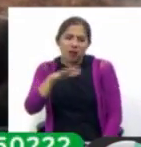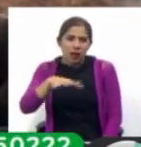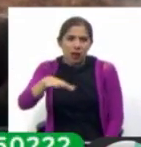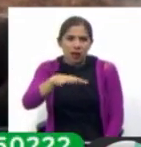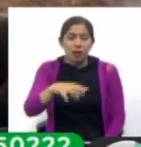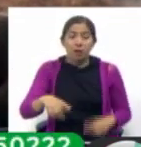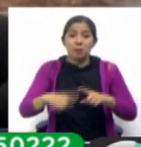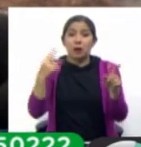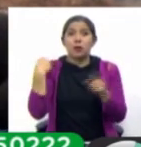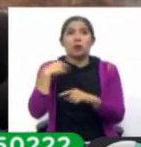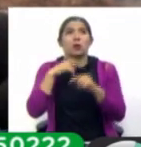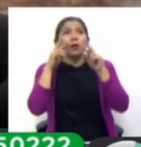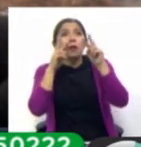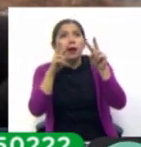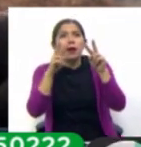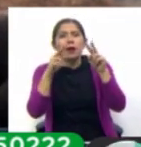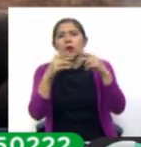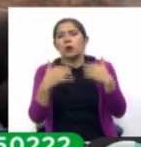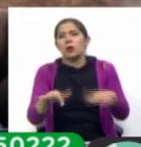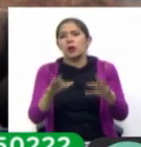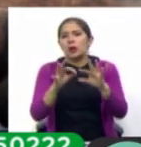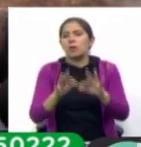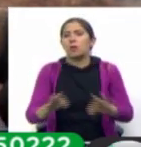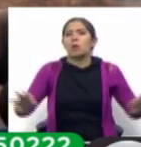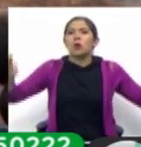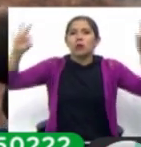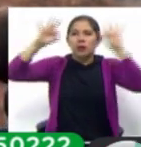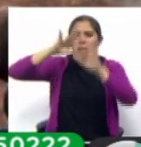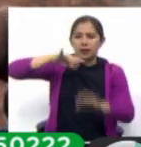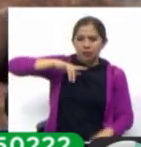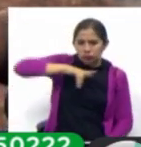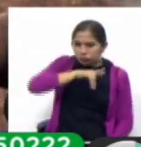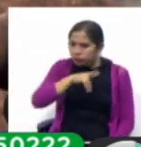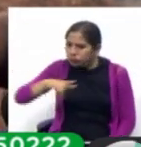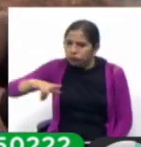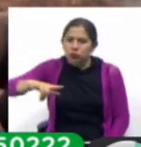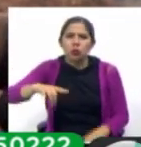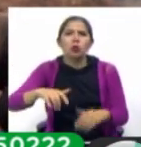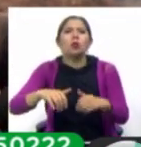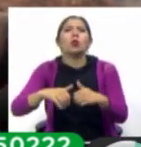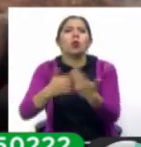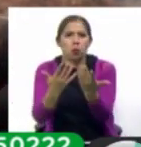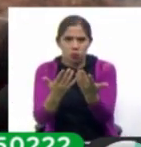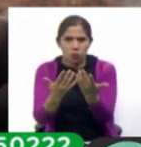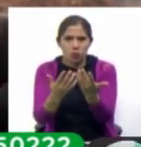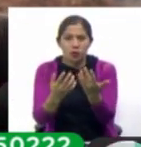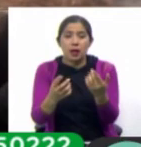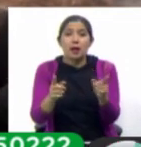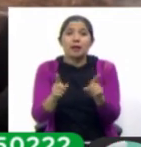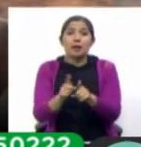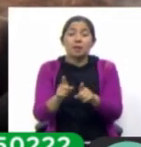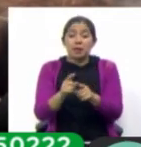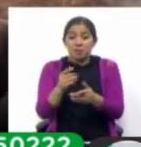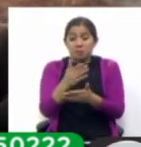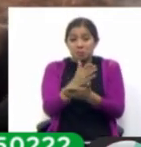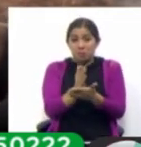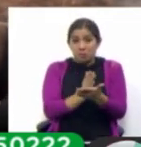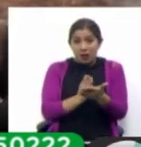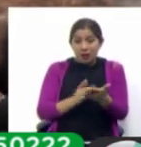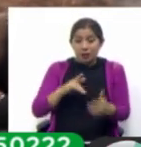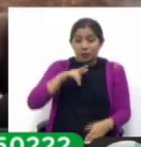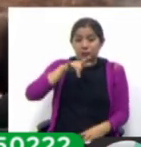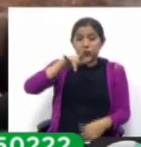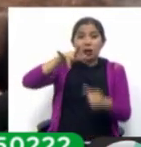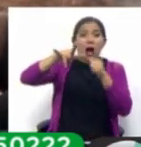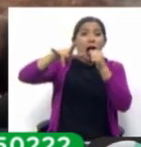importante es que hemos visto ya la maniobra y el descargue de una parte seguramente